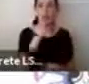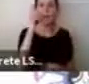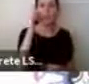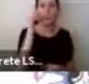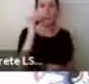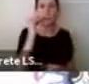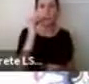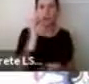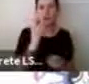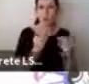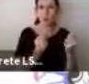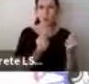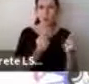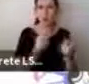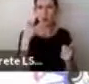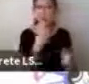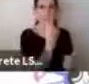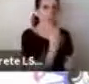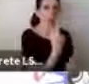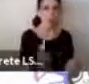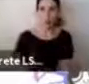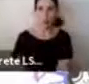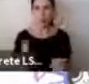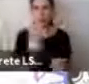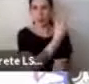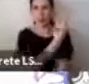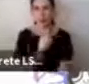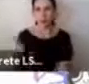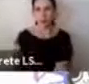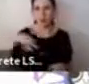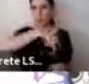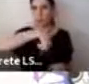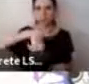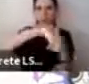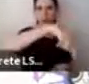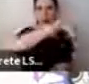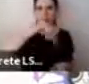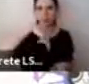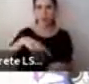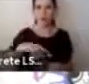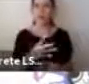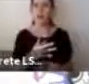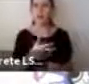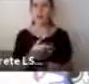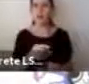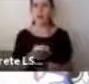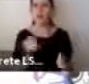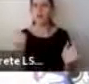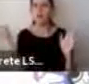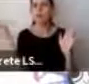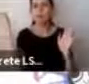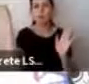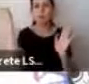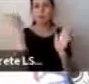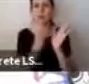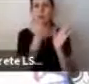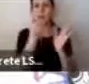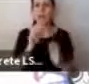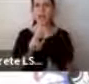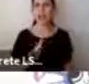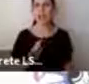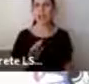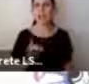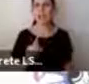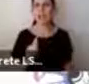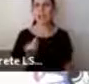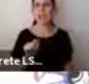también está este estigma, por ejemplo, del niño Ritalin, que el medicamento al final es como una cura para poder calmar un niño que es inquieto dentro